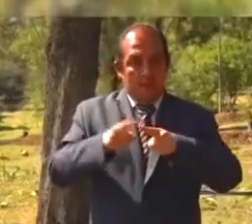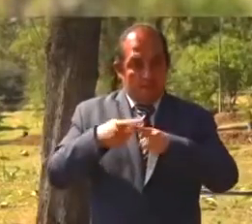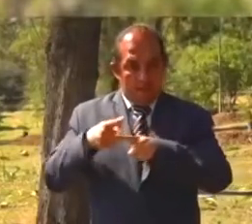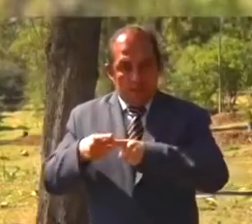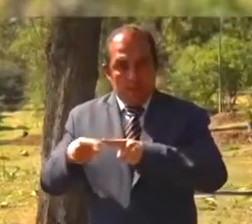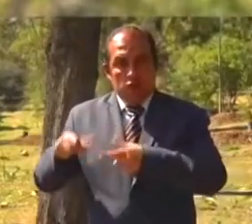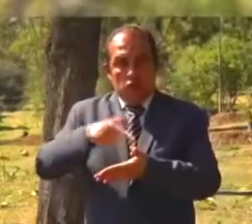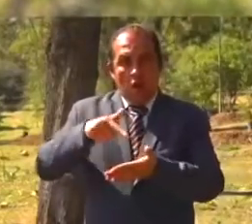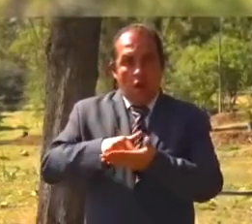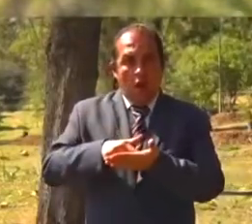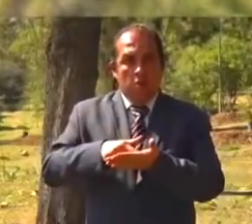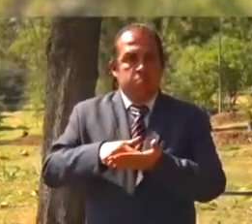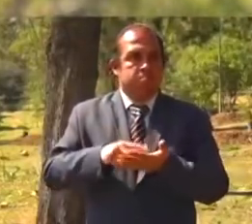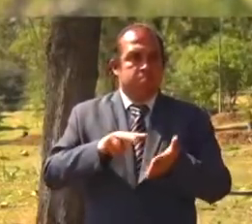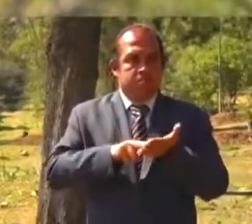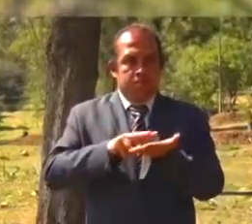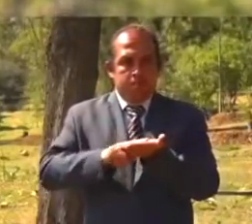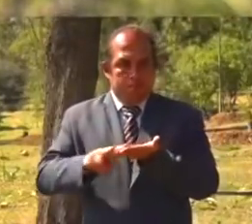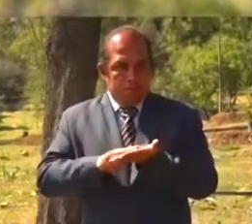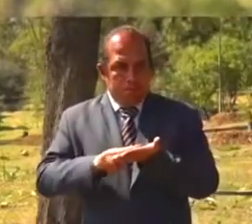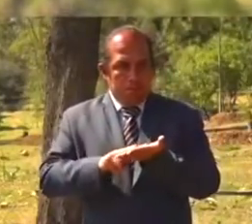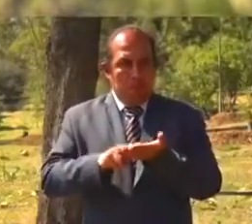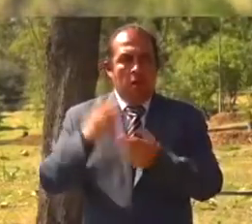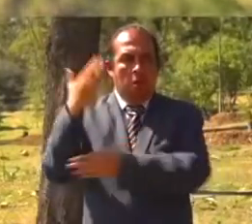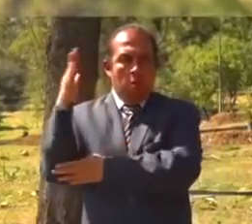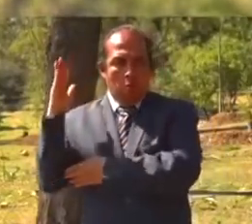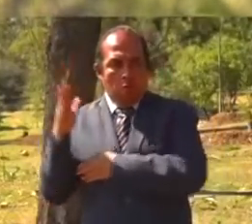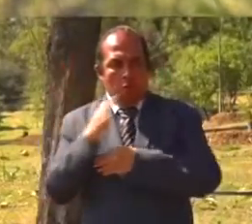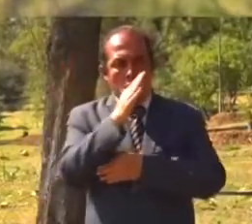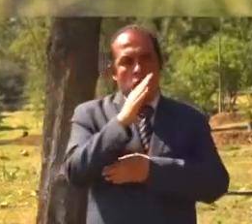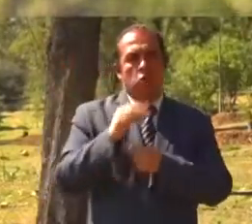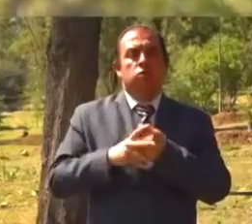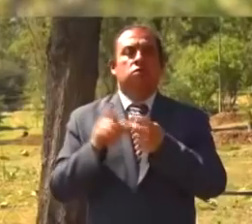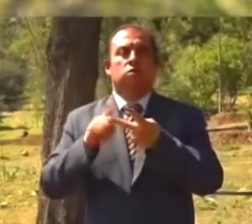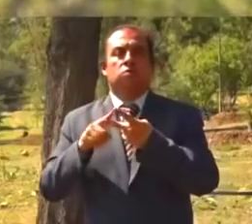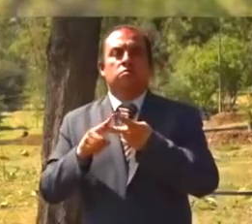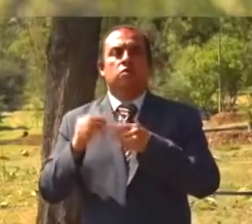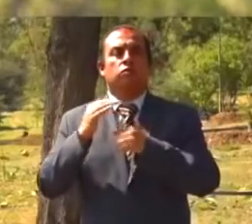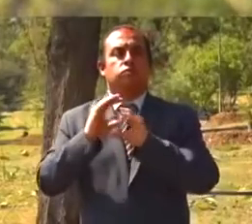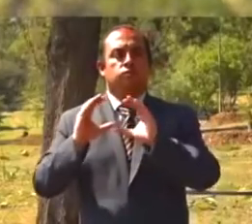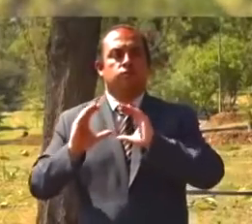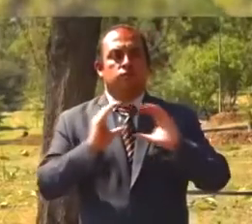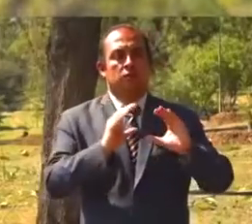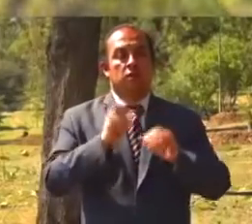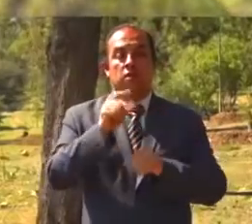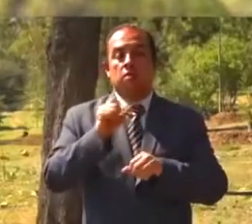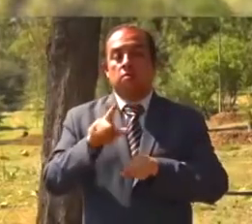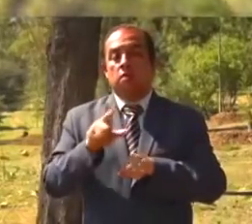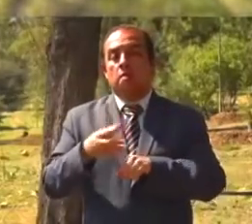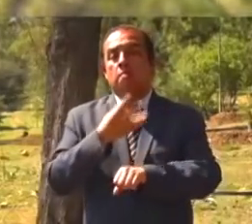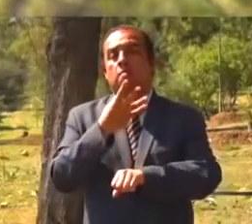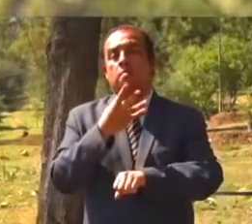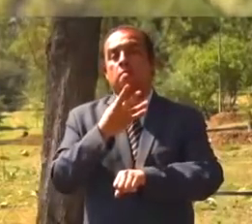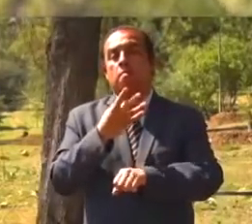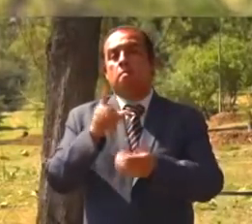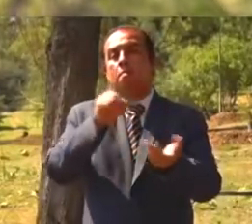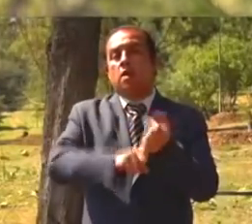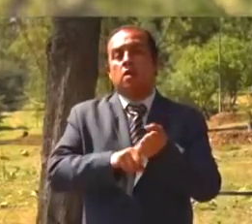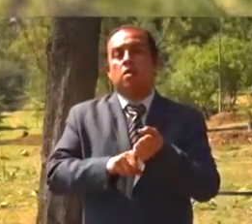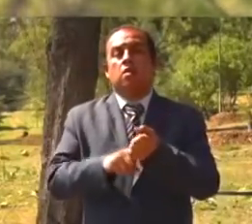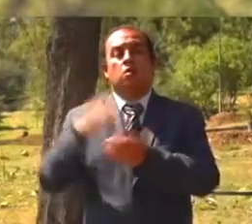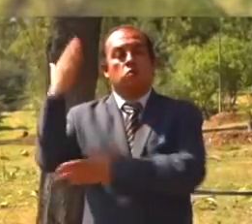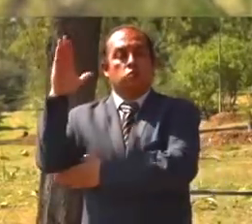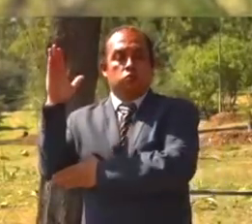distintas áreas verdes, del propio bosque de conservación y también particularmente del bosque de